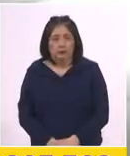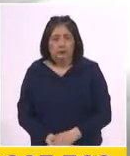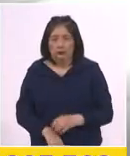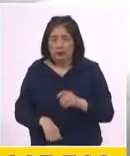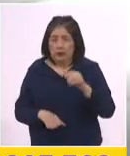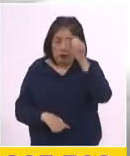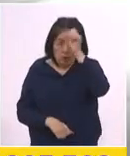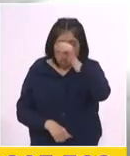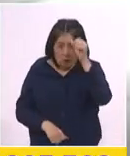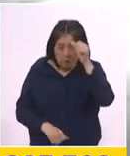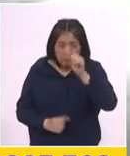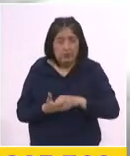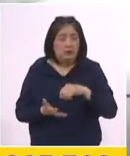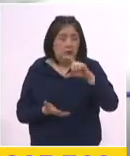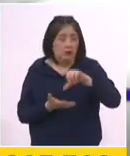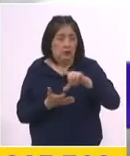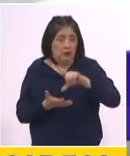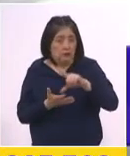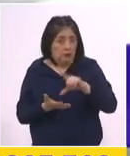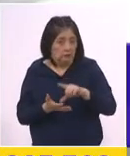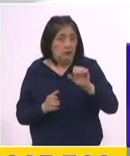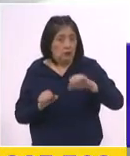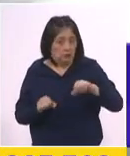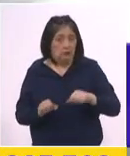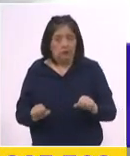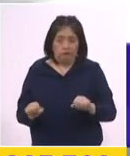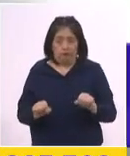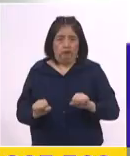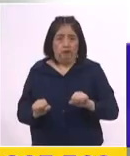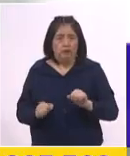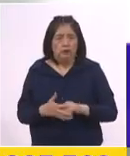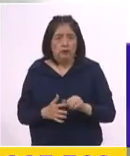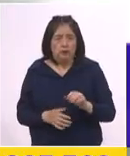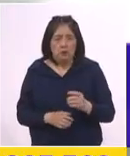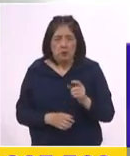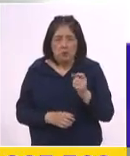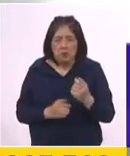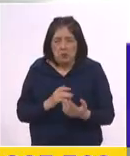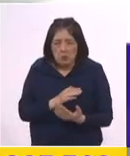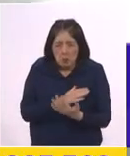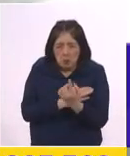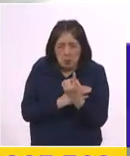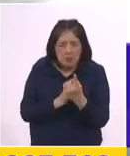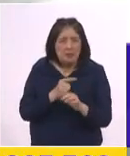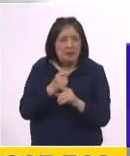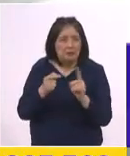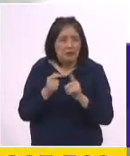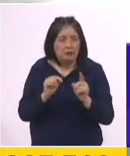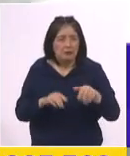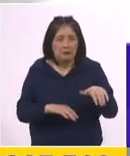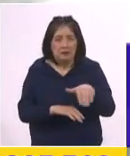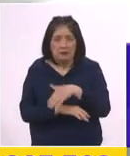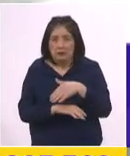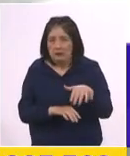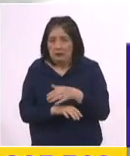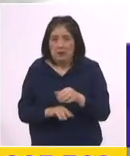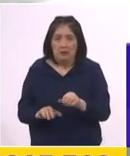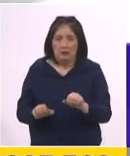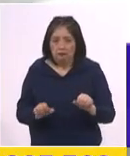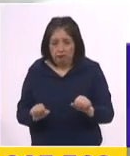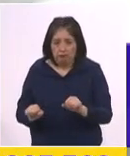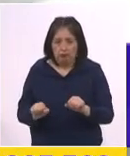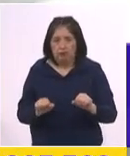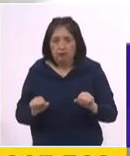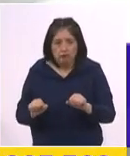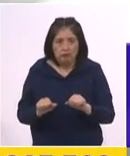Durante el domingo, Lima capital también tembló. Así, era la 1:30 de la madrugada cuando las calles no pararon de moverse.